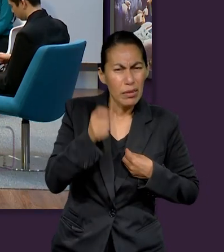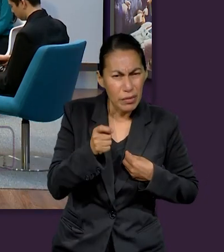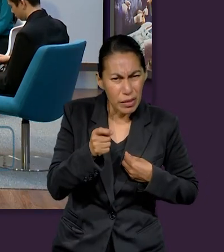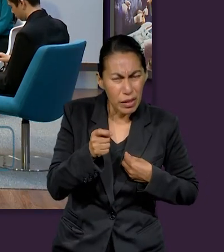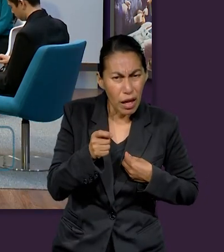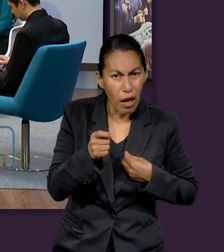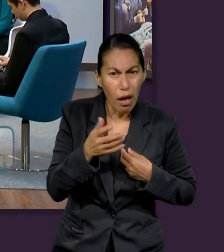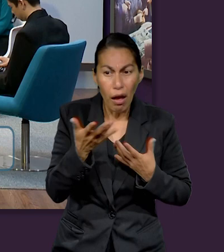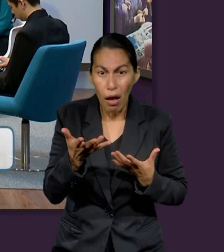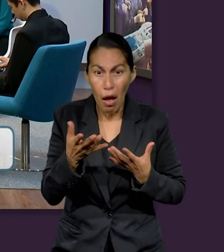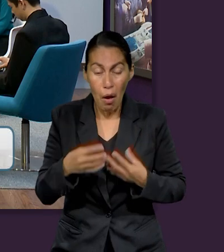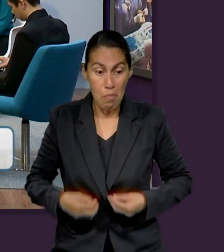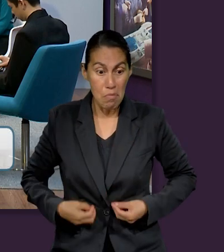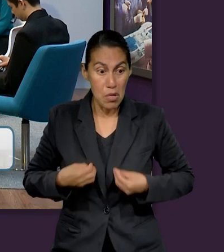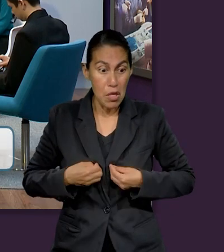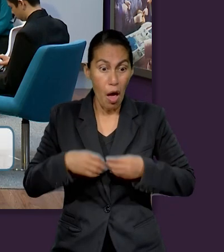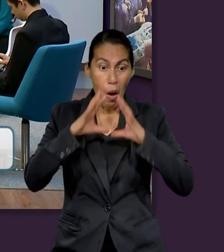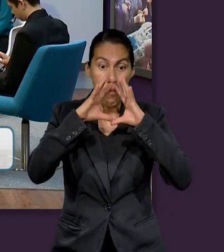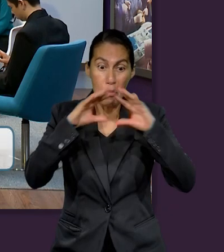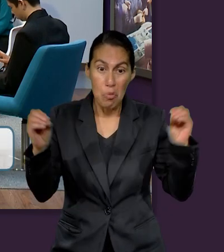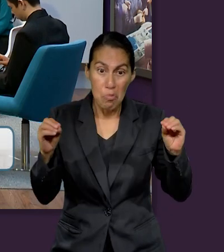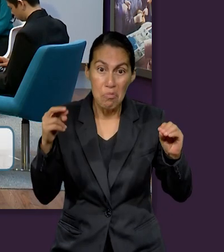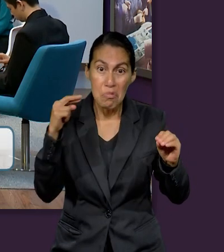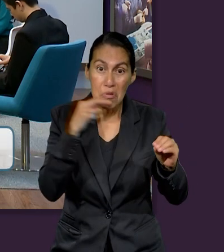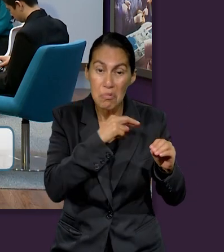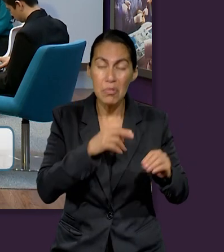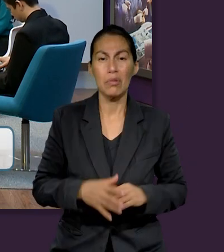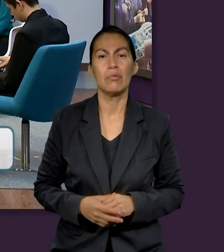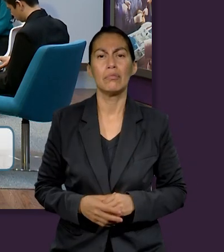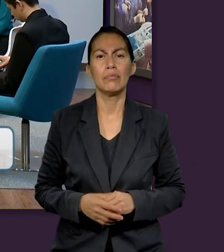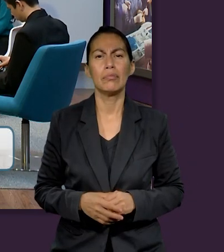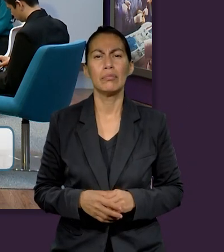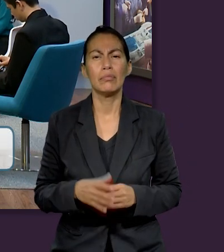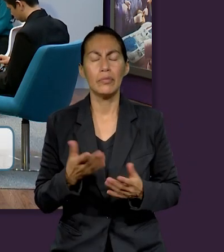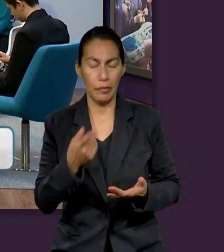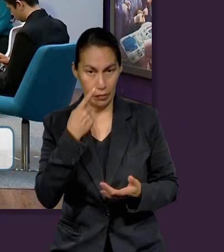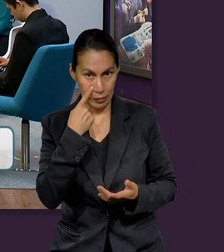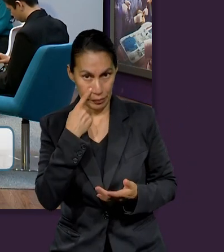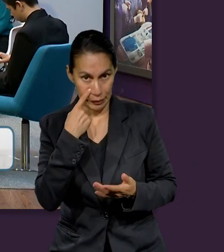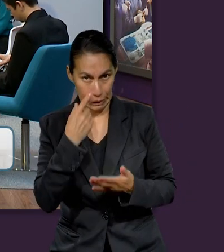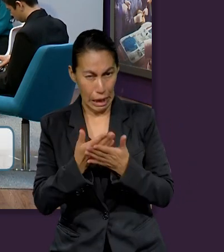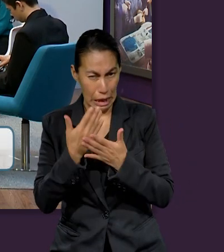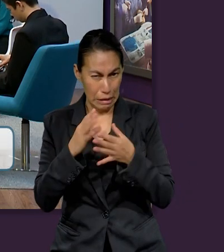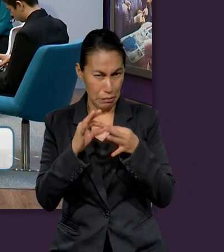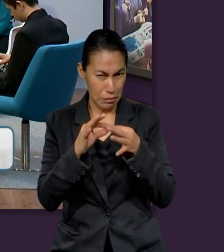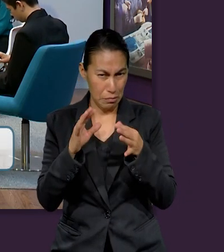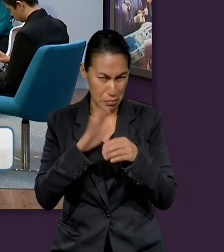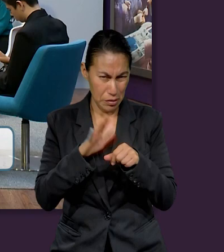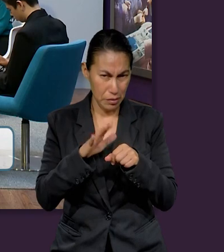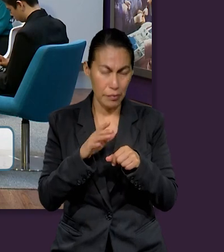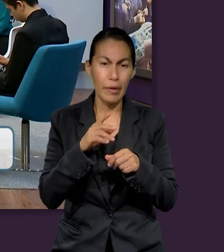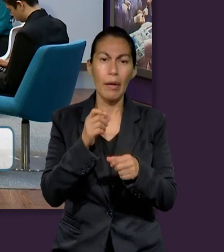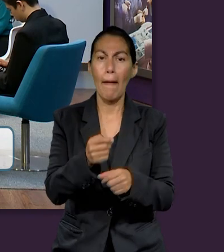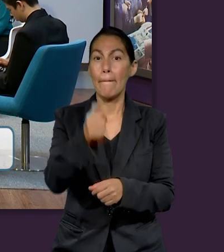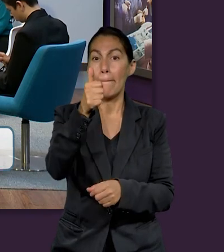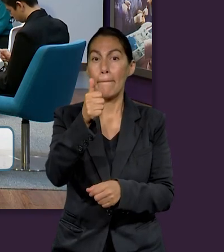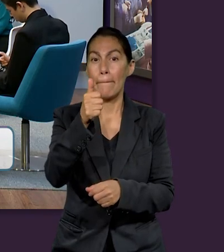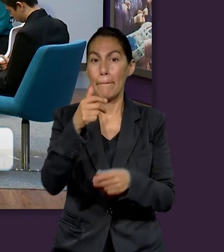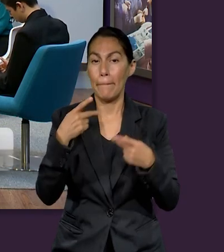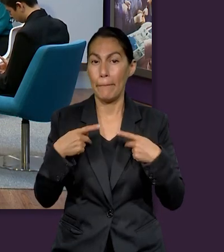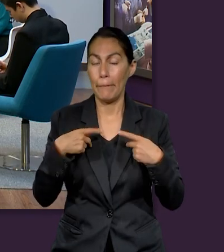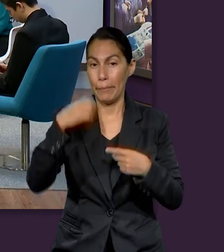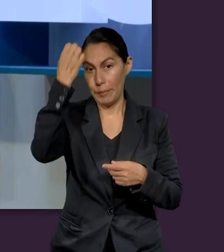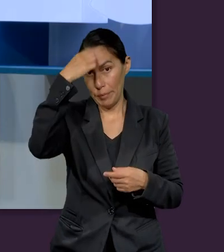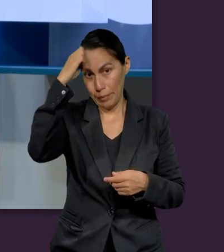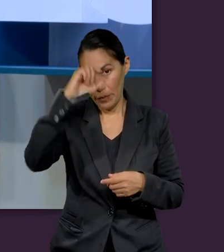4:14 cuando no sabéis lo que será mañana pues que es vuestra vida ciertamente es neblina que se aparece por un poco de tiempo y luego